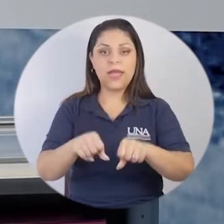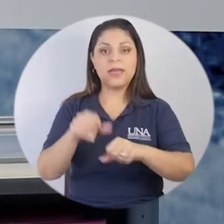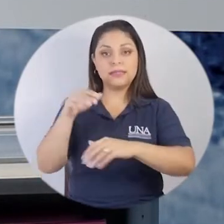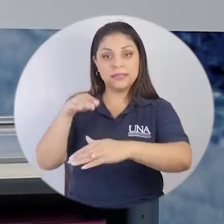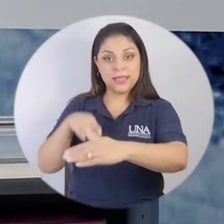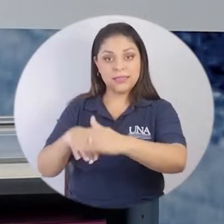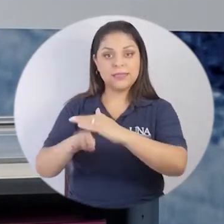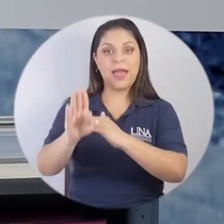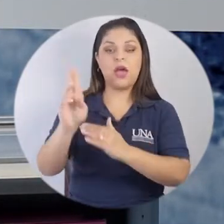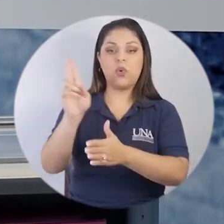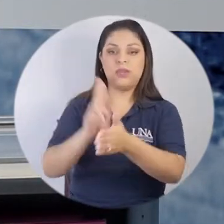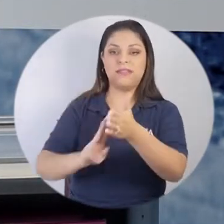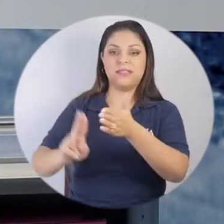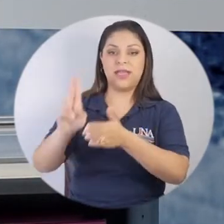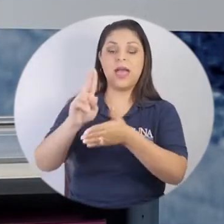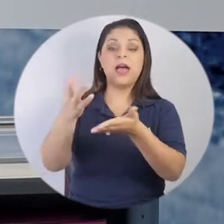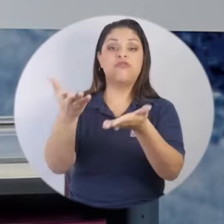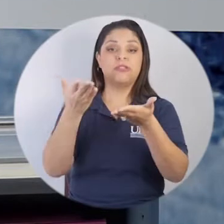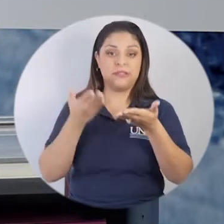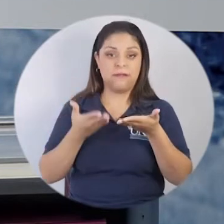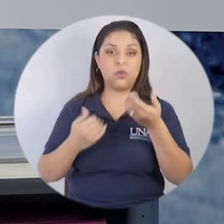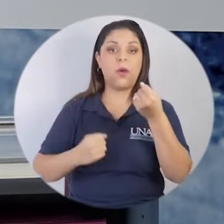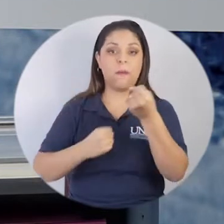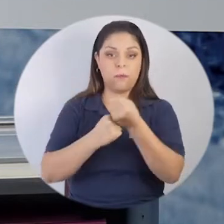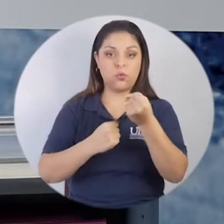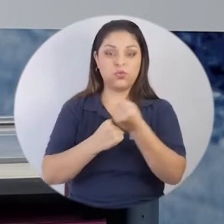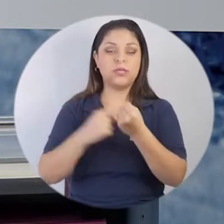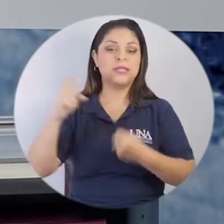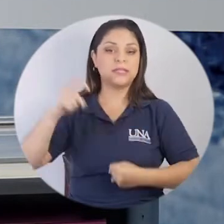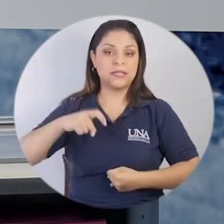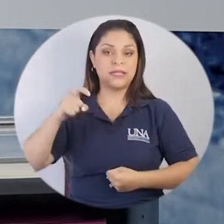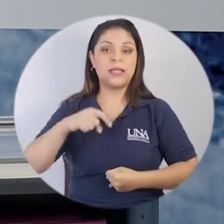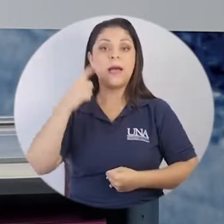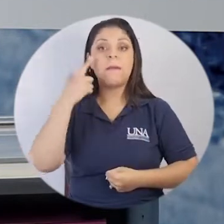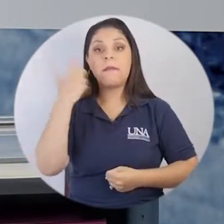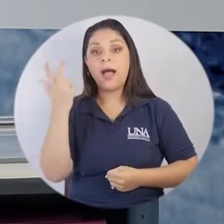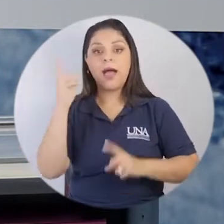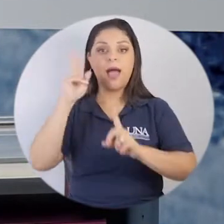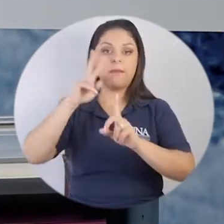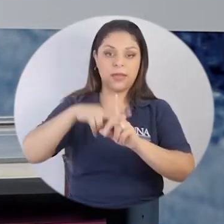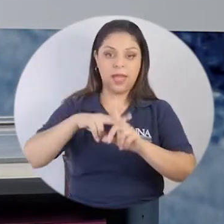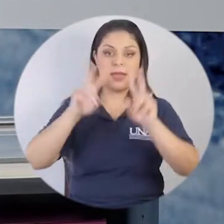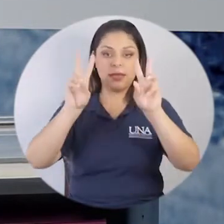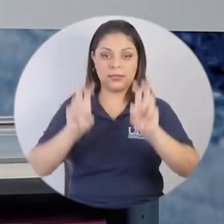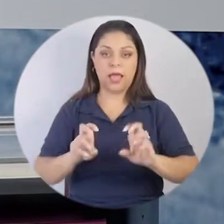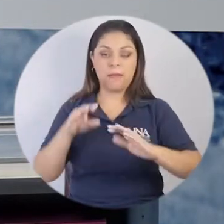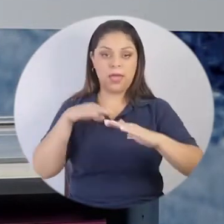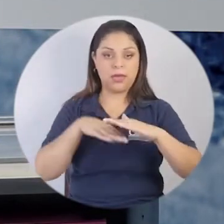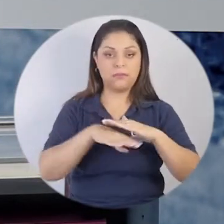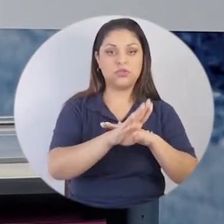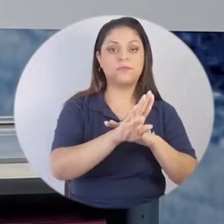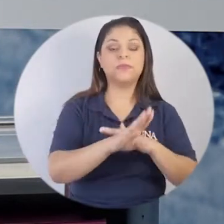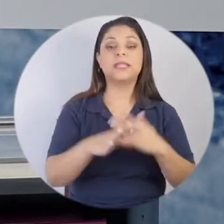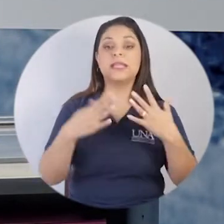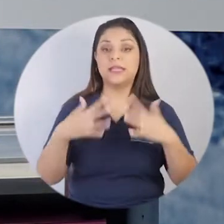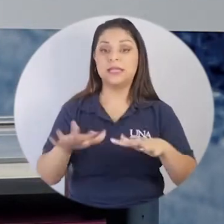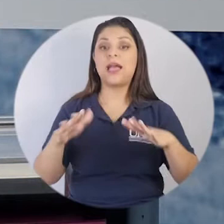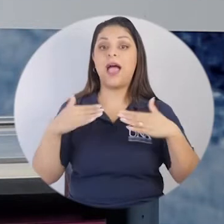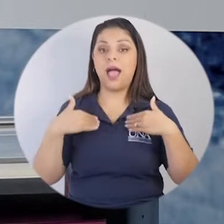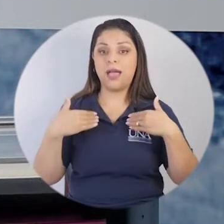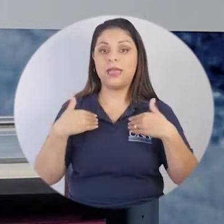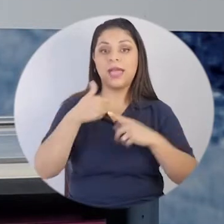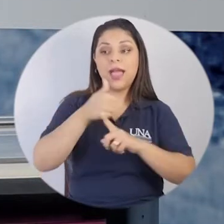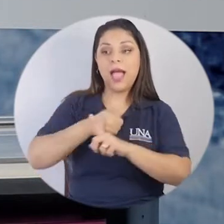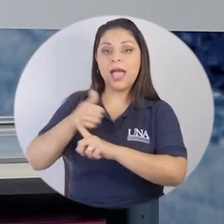formación universitaria, ¿verdad?, recibiendo los apoyos que requieren para la aplicación del examen de admisión y, por supuesto, que ya ahí en cada